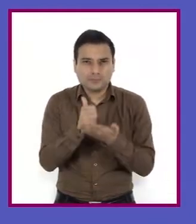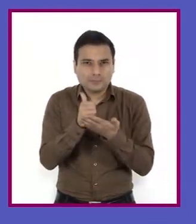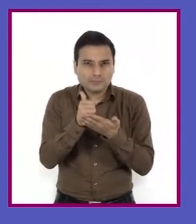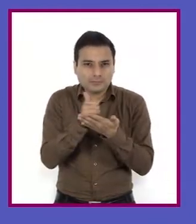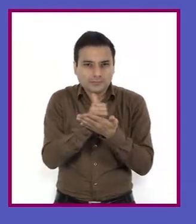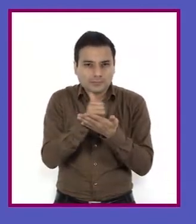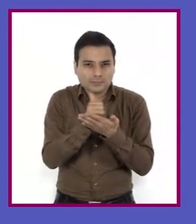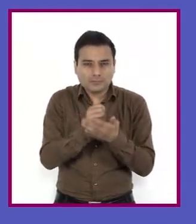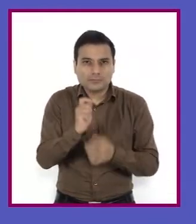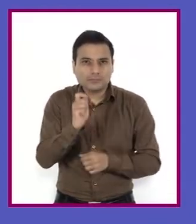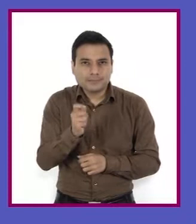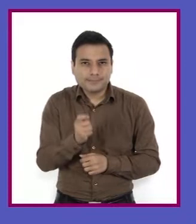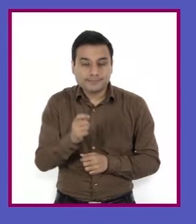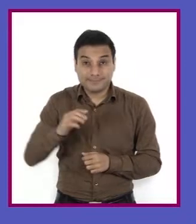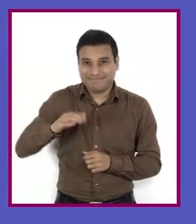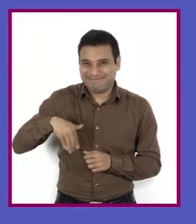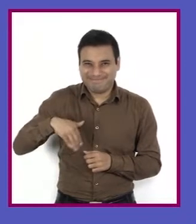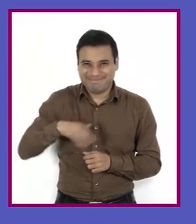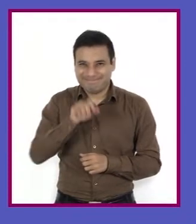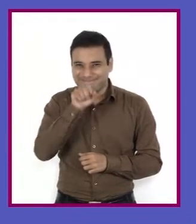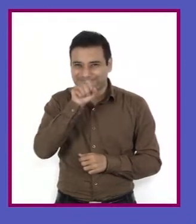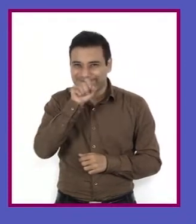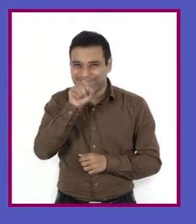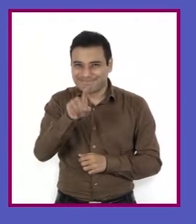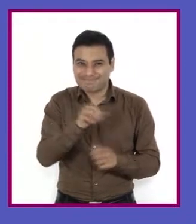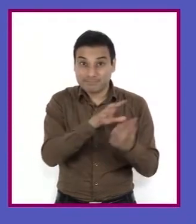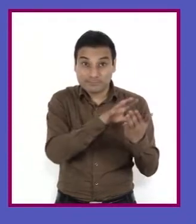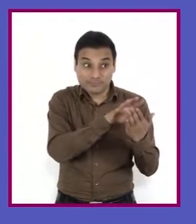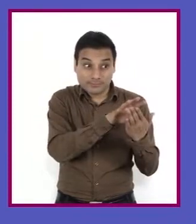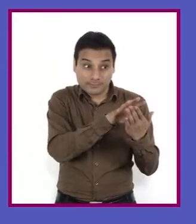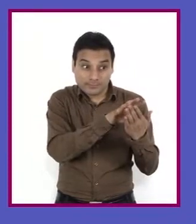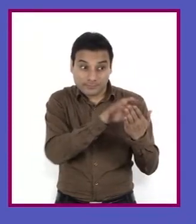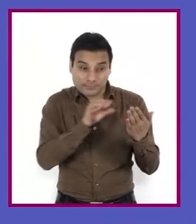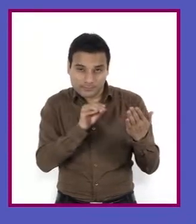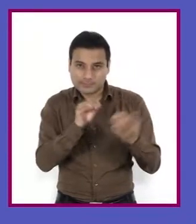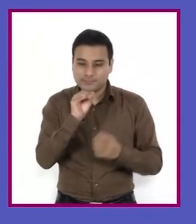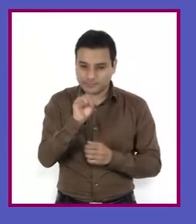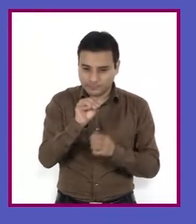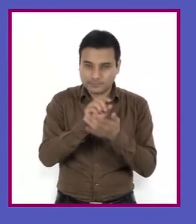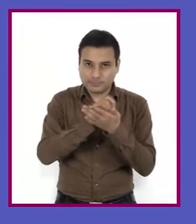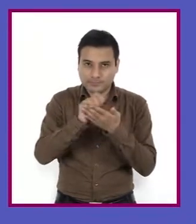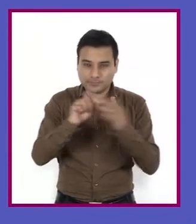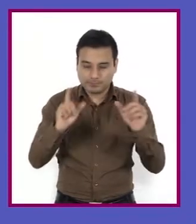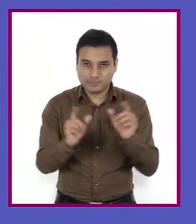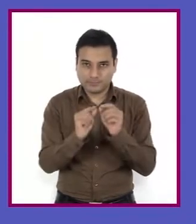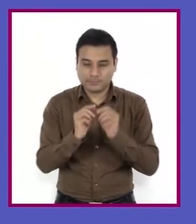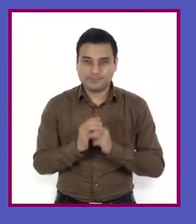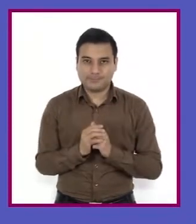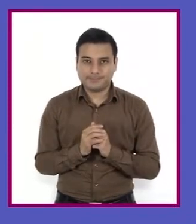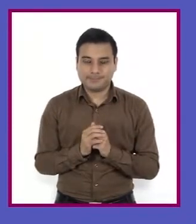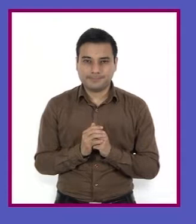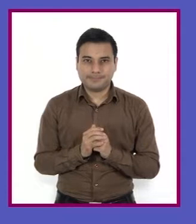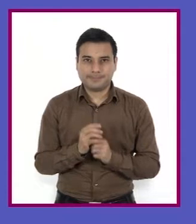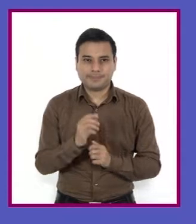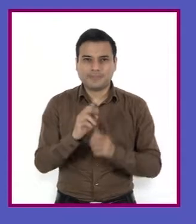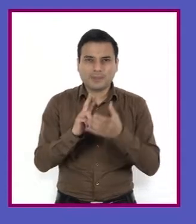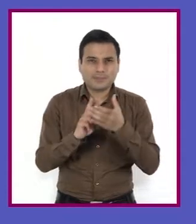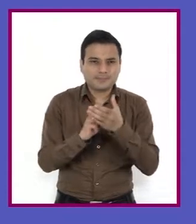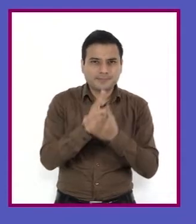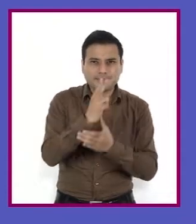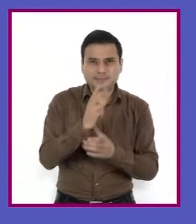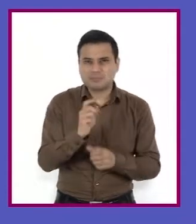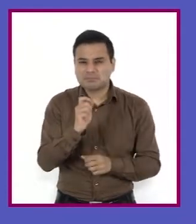lo anterior. Exacto. Este resumen contiene esa información, pues nos dice qué son estas